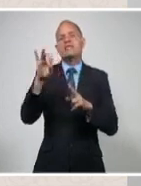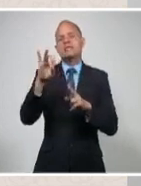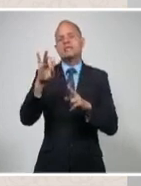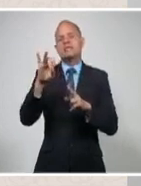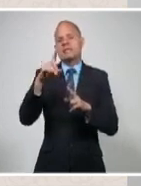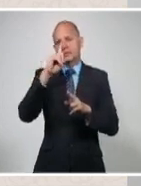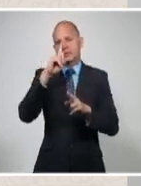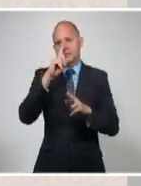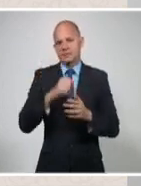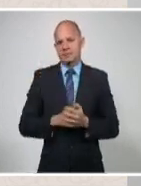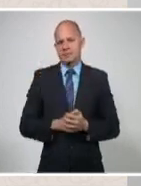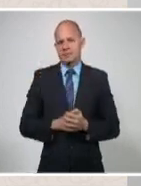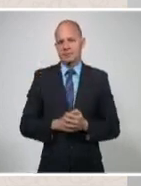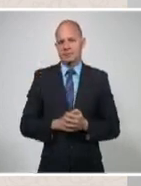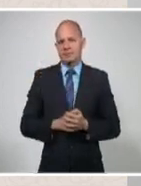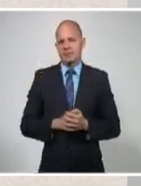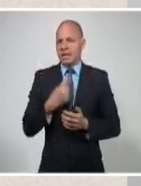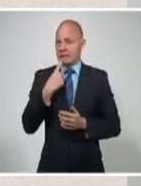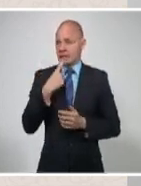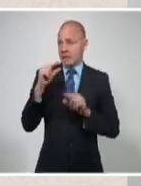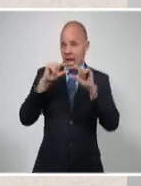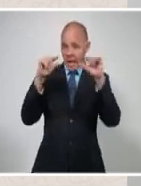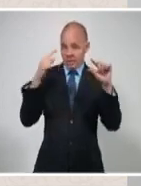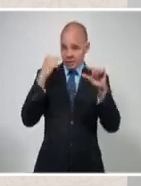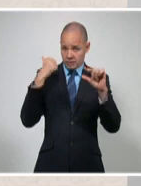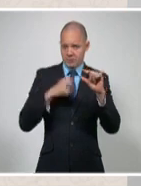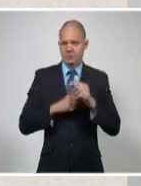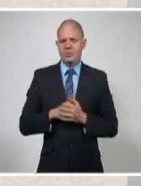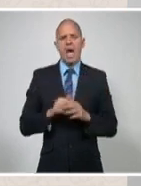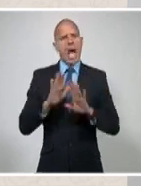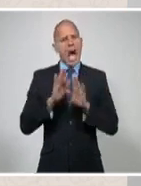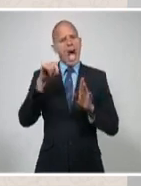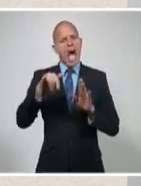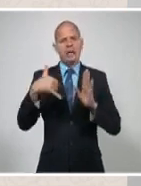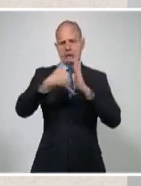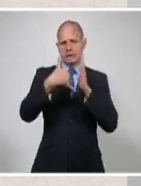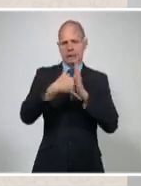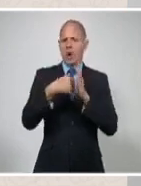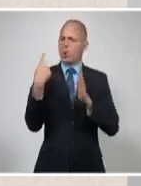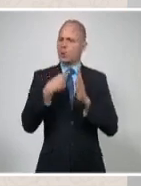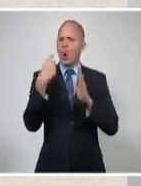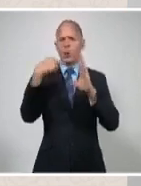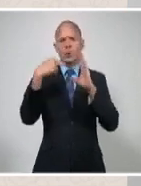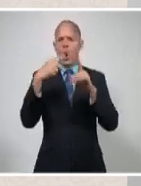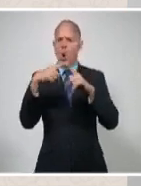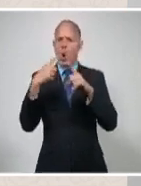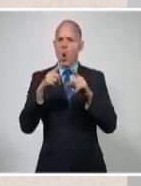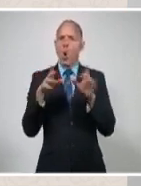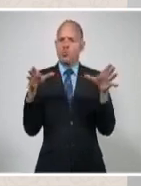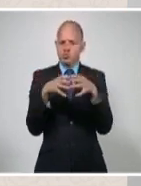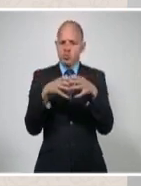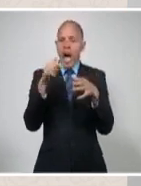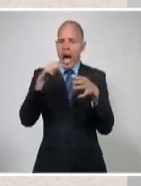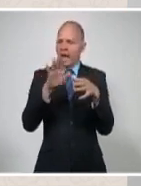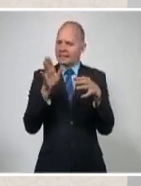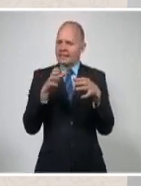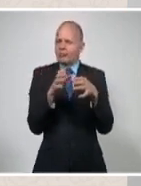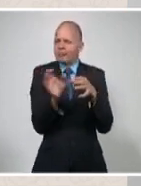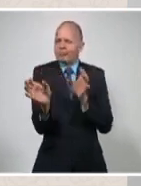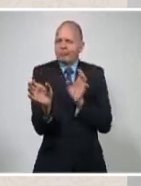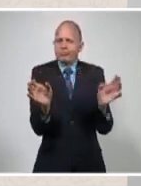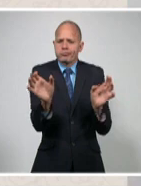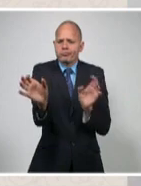en este chat para el debate y la toma de decisiones, nos hemos estructurado en grupos de trabajo que nos permitan organizarnos.